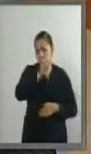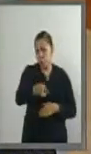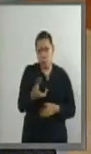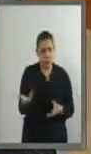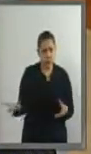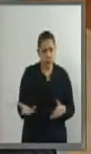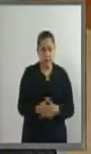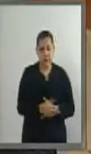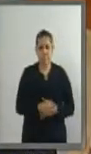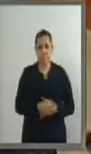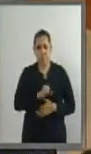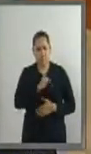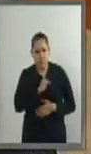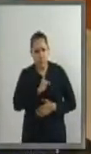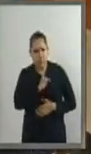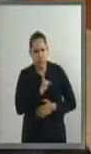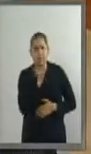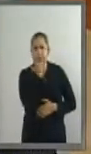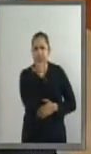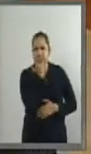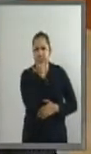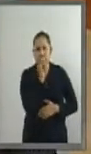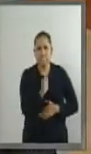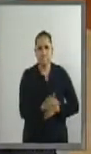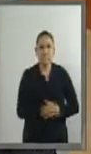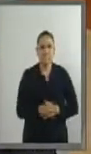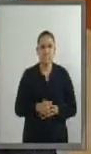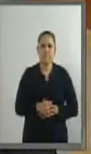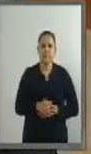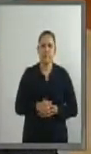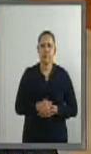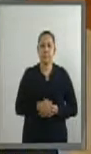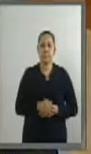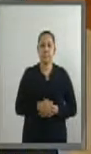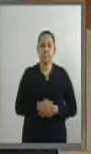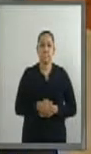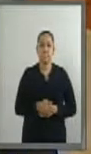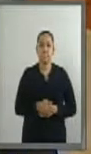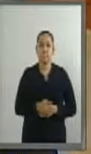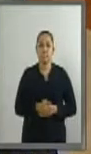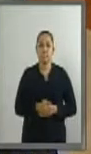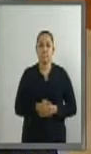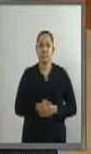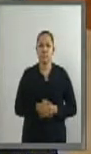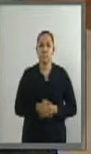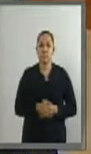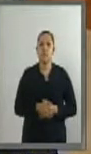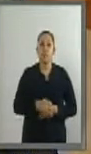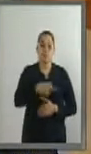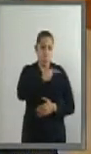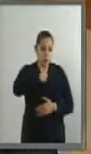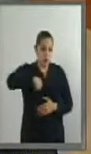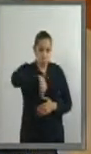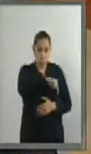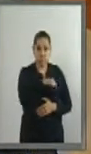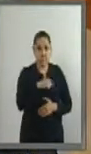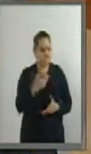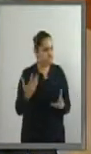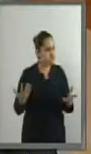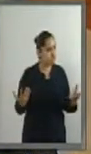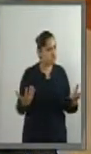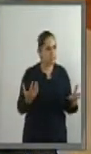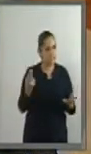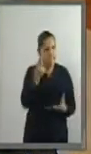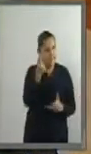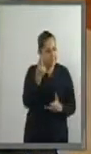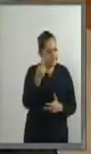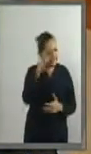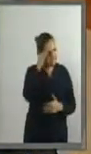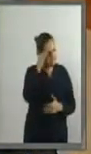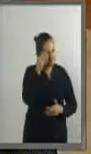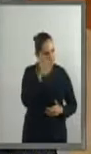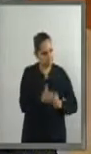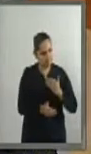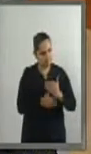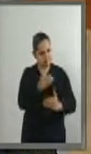el